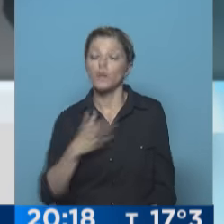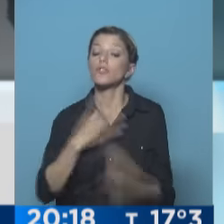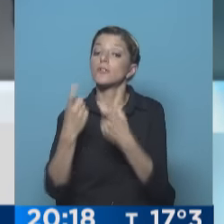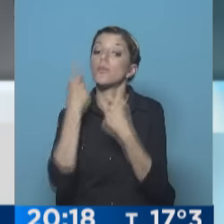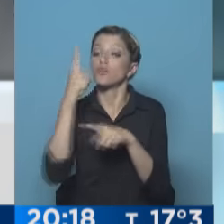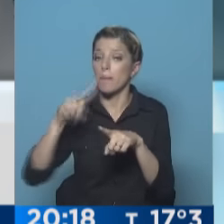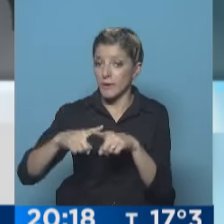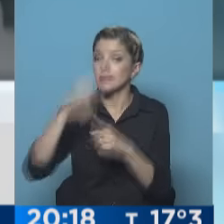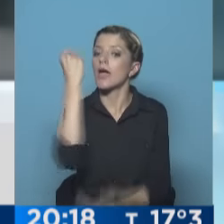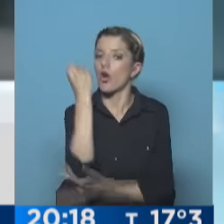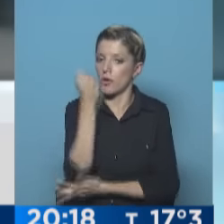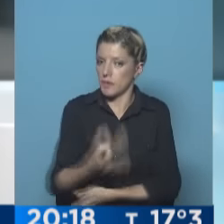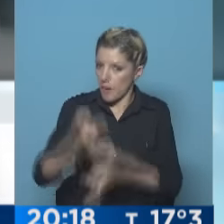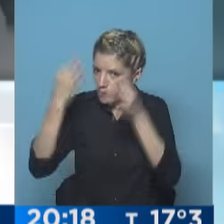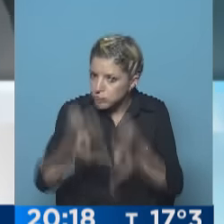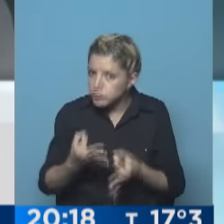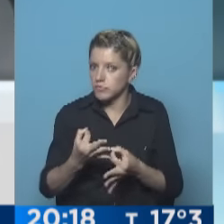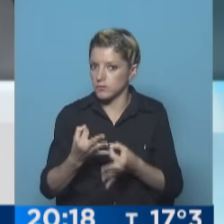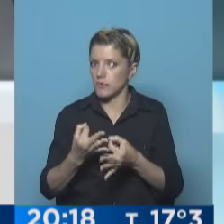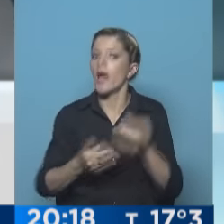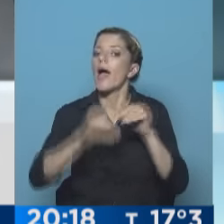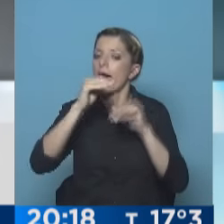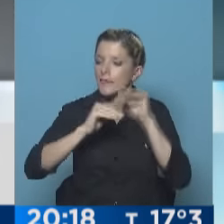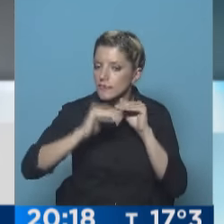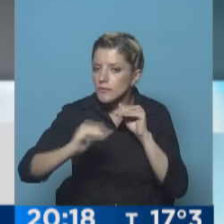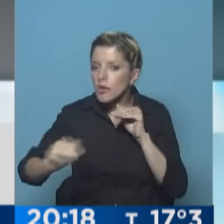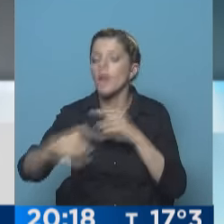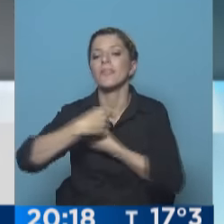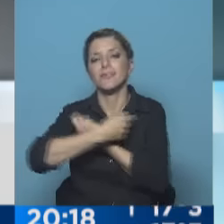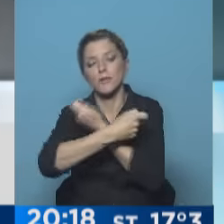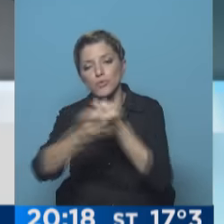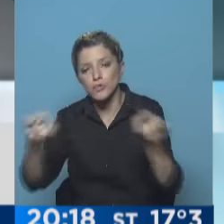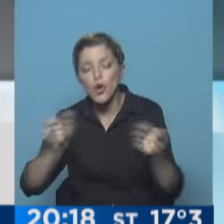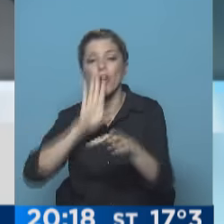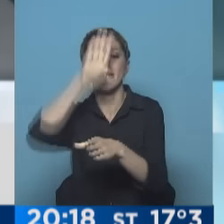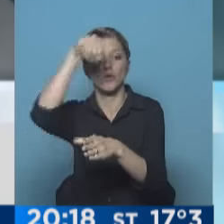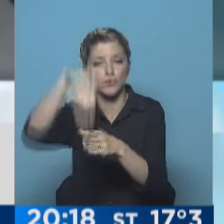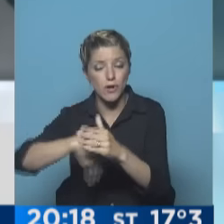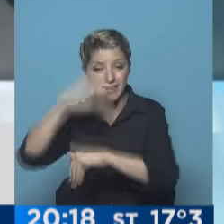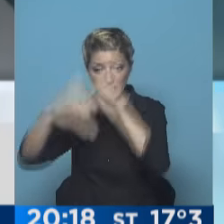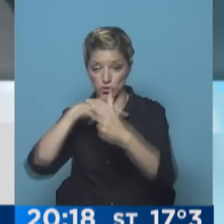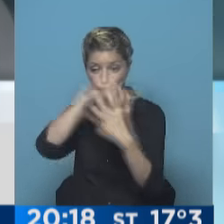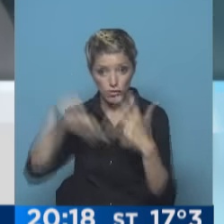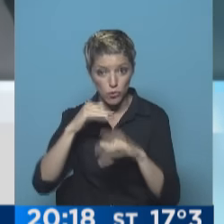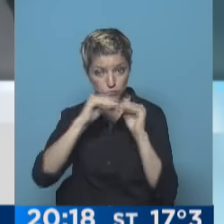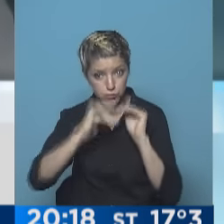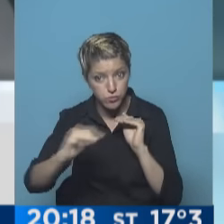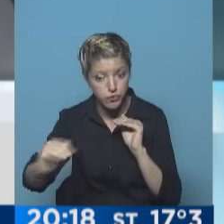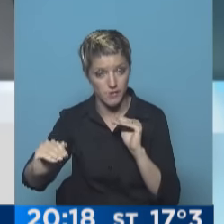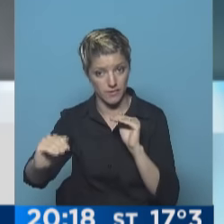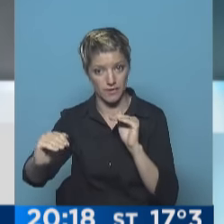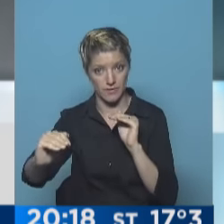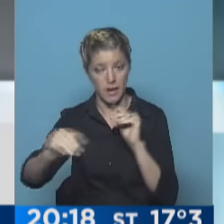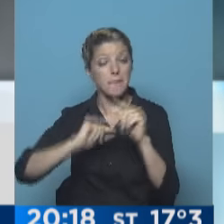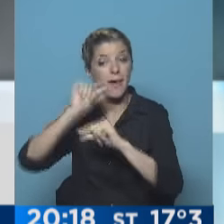económica consistente que, en estabilidad, distribución, inclusión y crecimiento, comience a recapitalizar